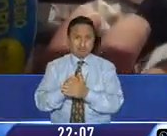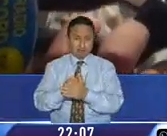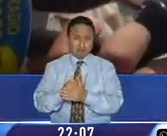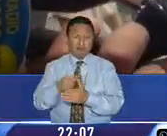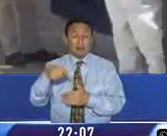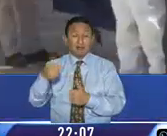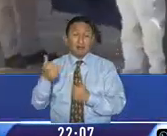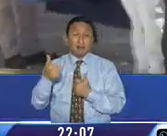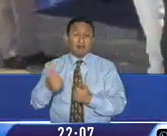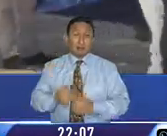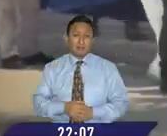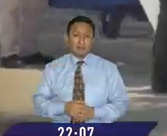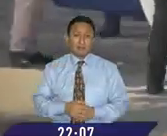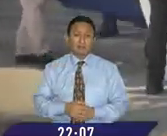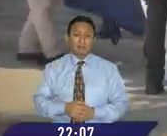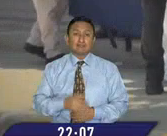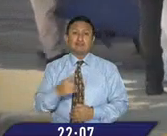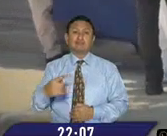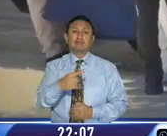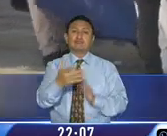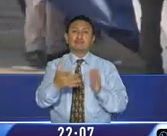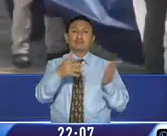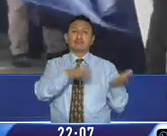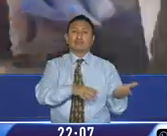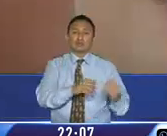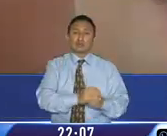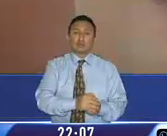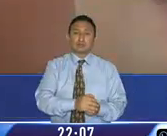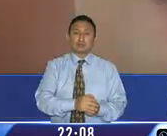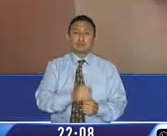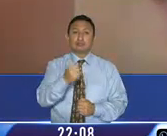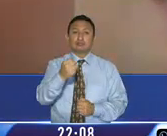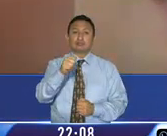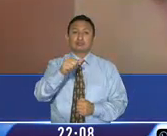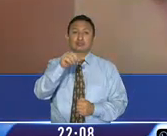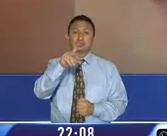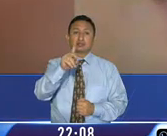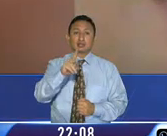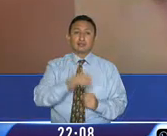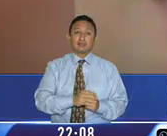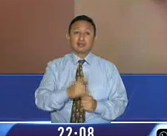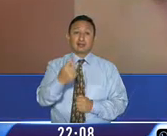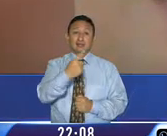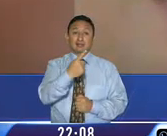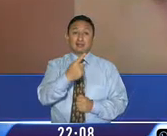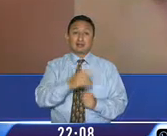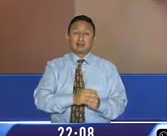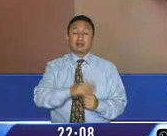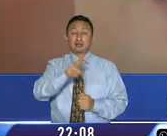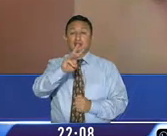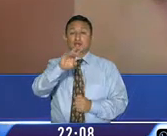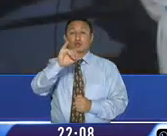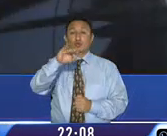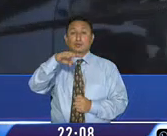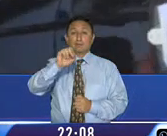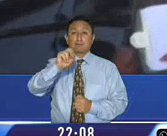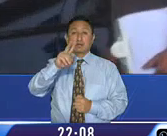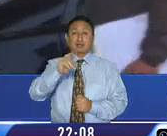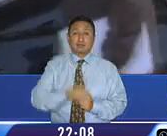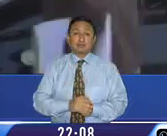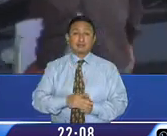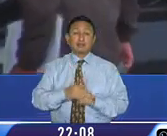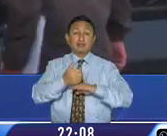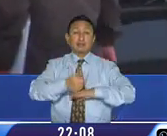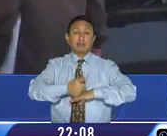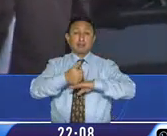Las víctimas mortales fueron identificadas como Sandra Álvarez y Wimper Castillo. El comandante de policía añadió que el conductor del